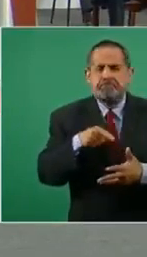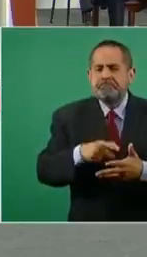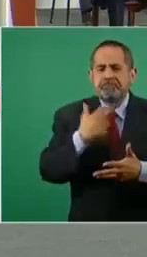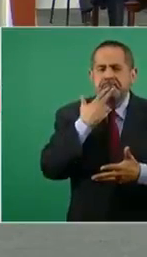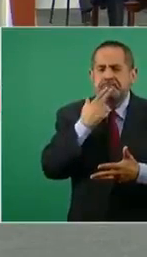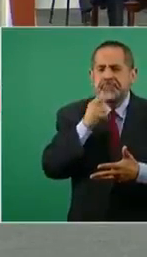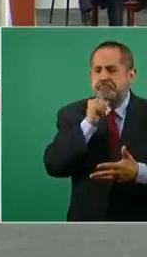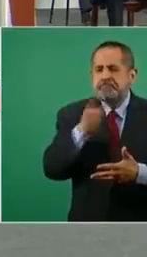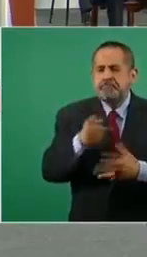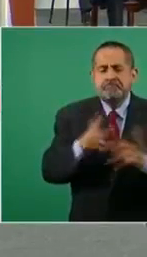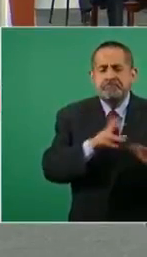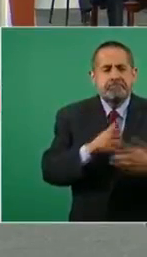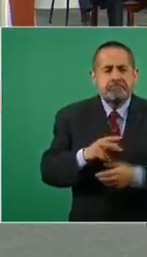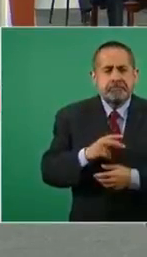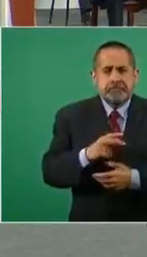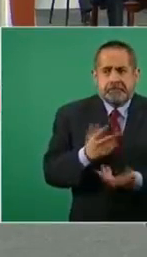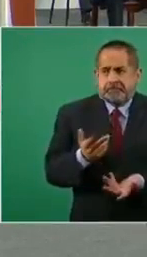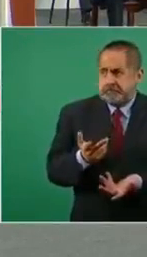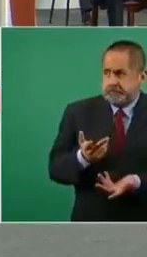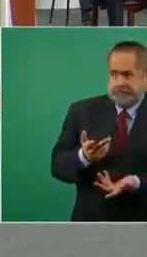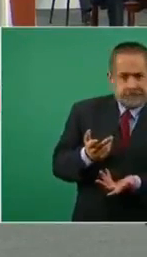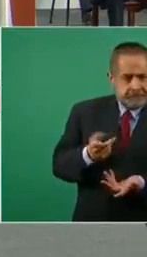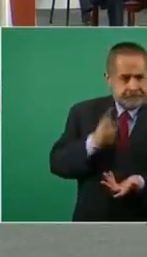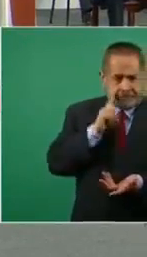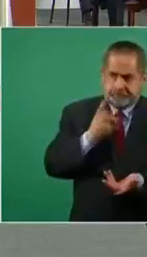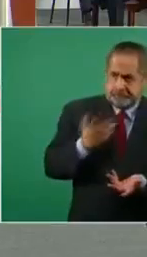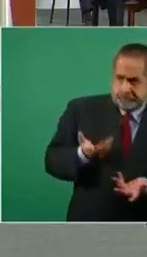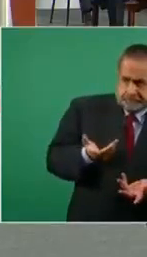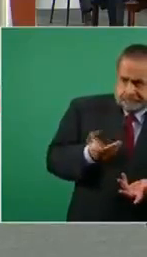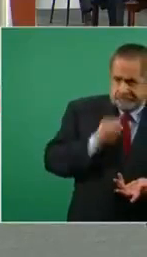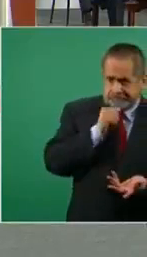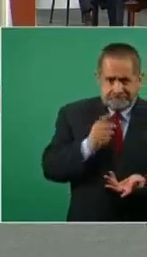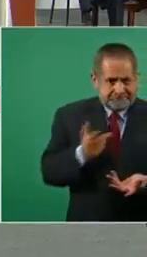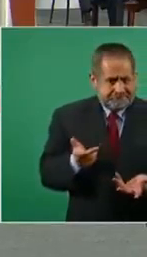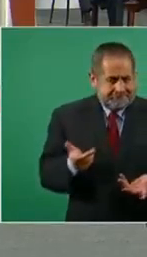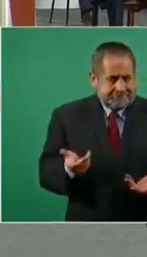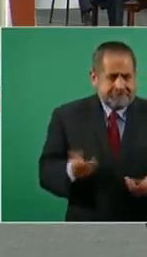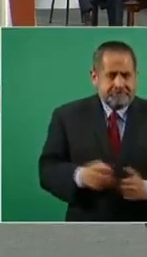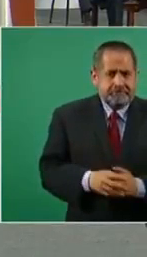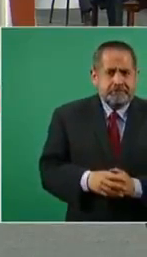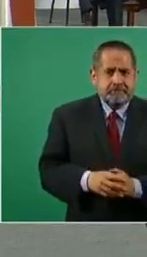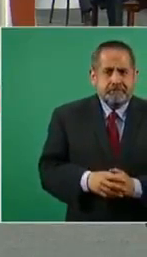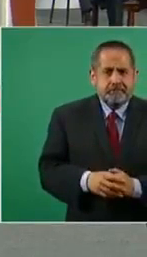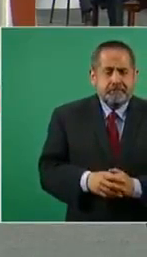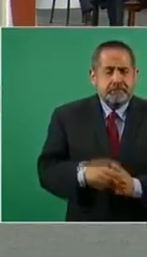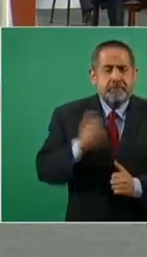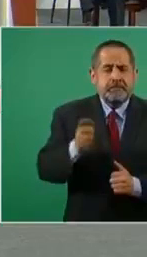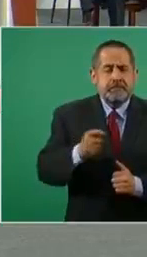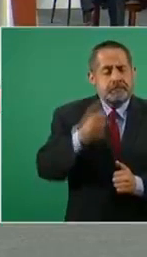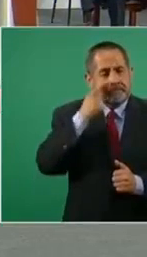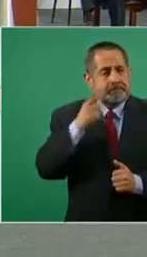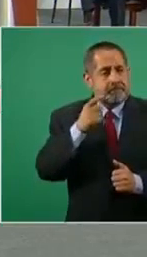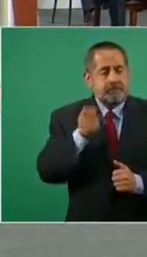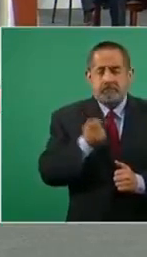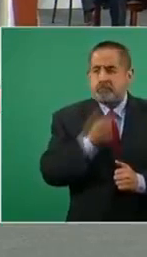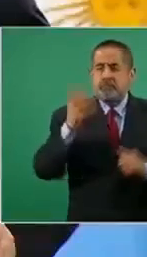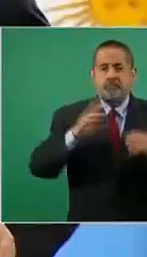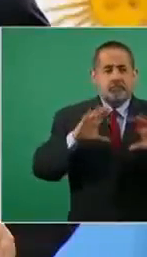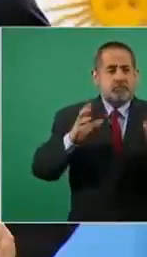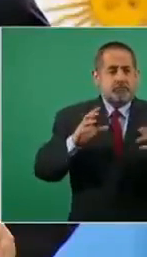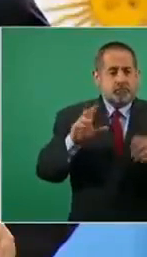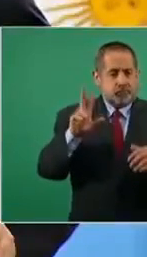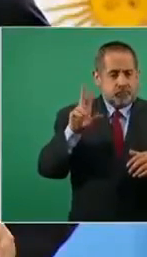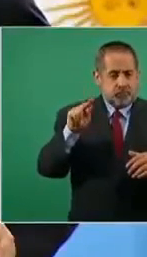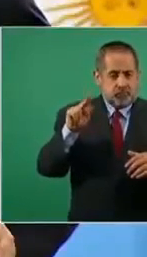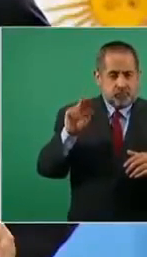estaba acatando lo que se plantea en el artículo 134 de la Constitución, que limita la participación del Ejecutivo en